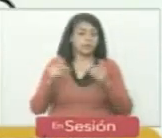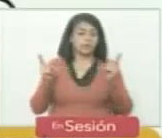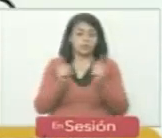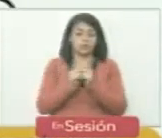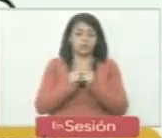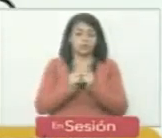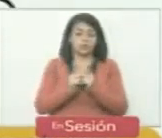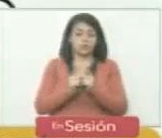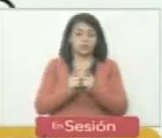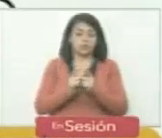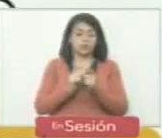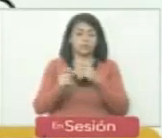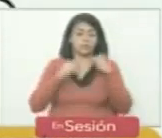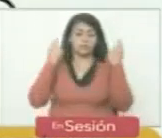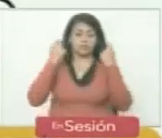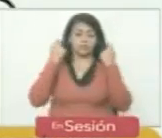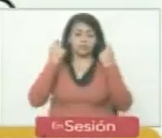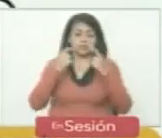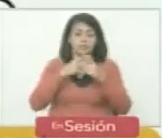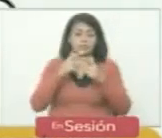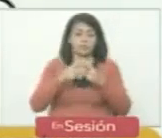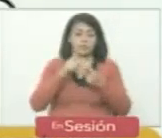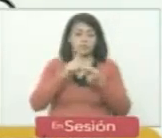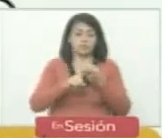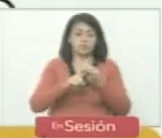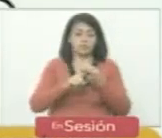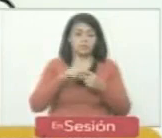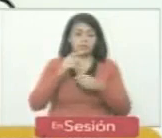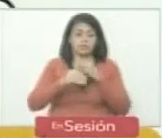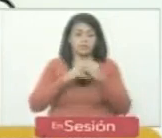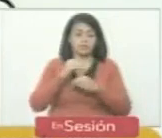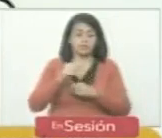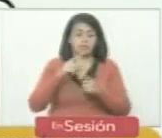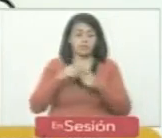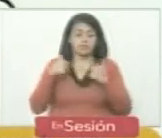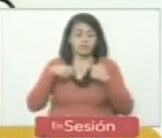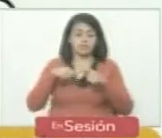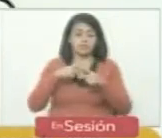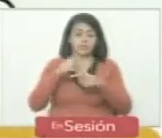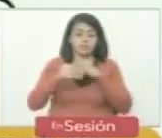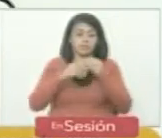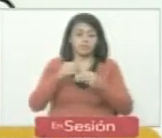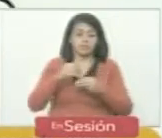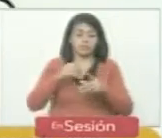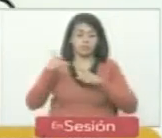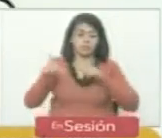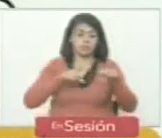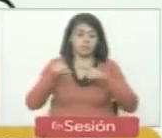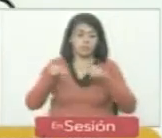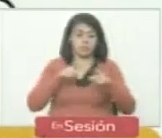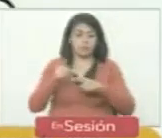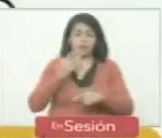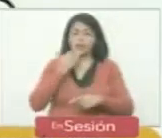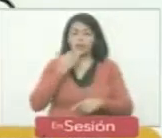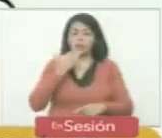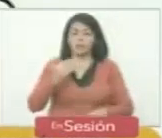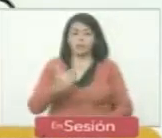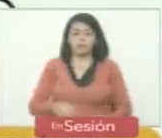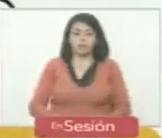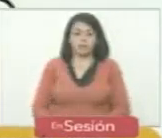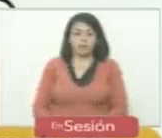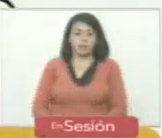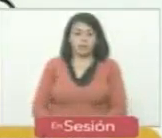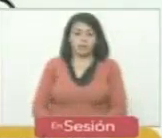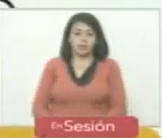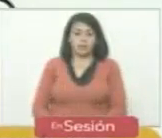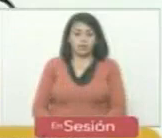provisionarles el combustible. Se hacen las diligencias, se hacen las exigencias,